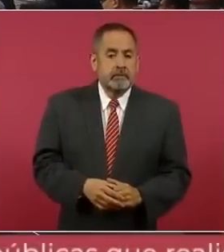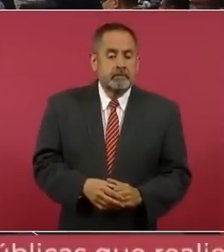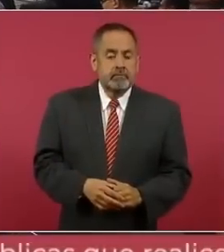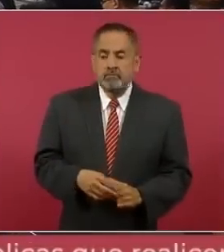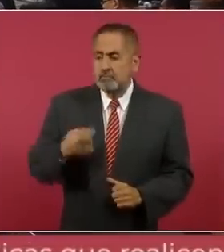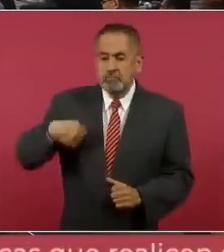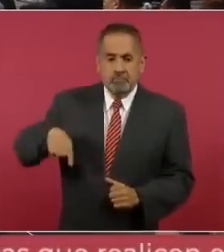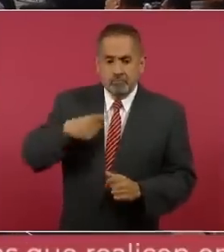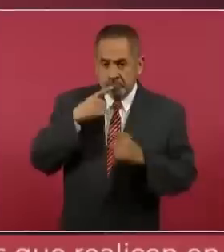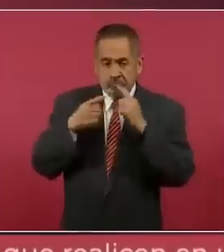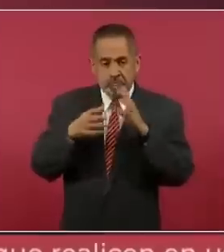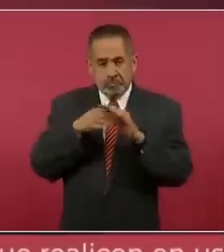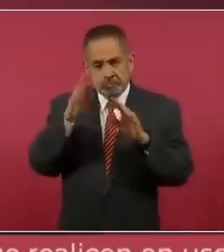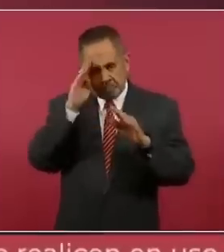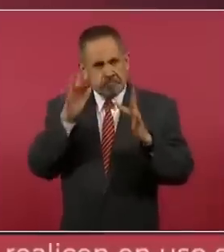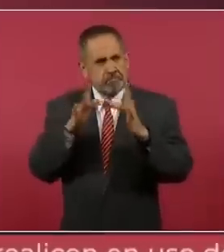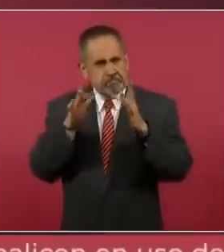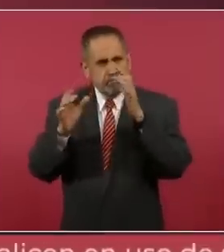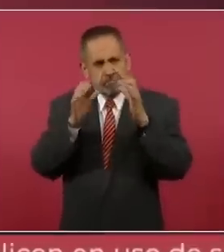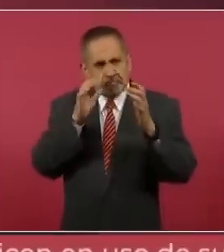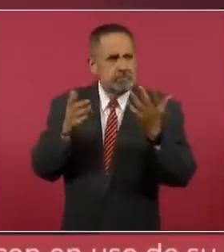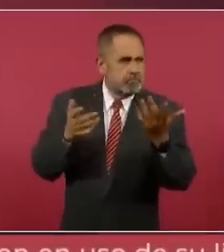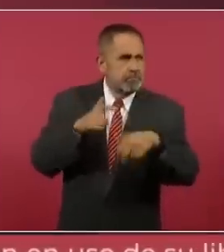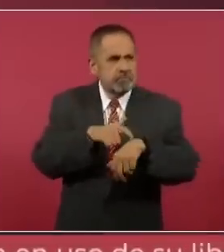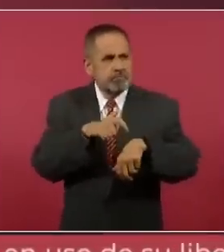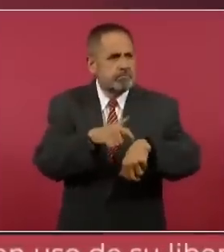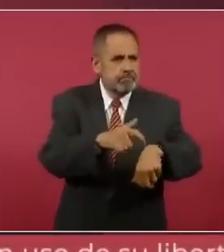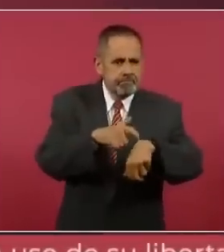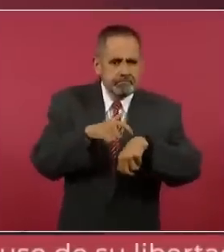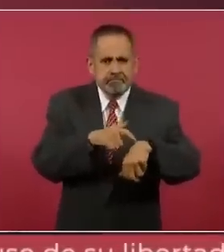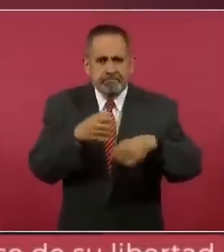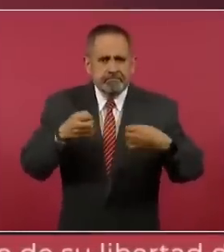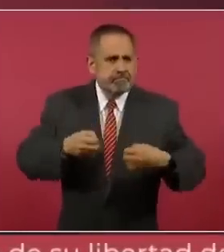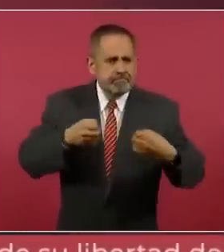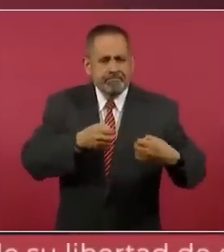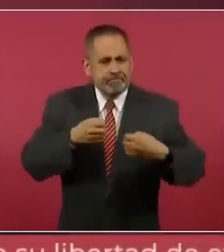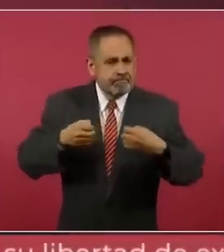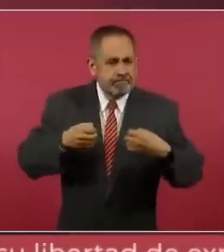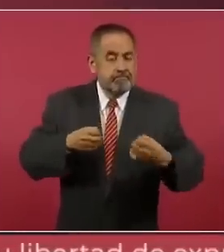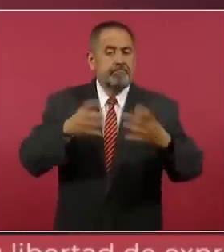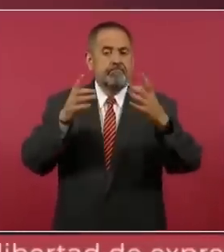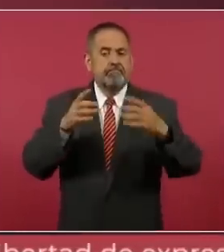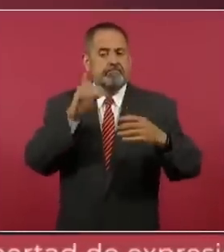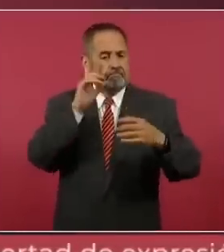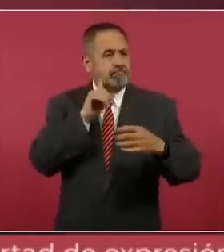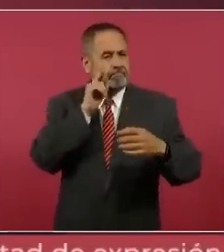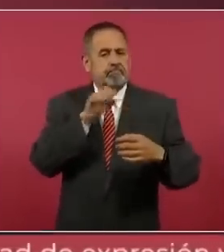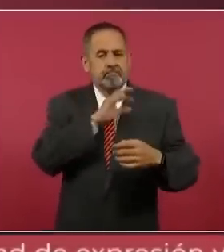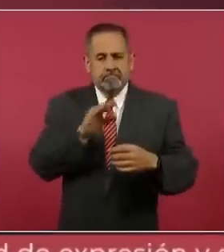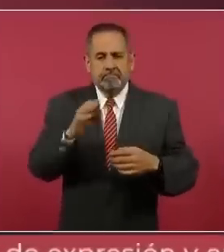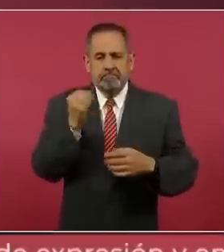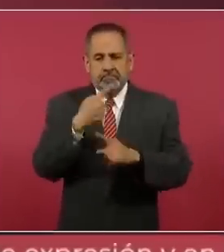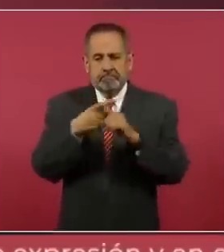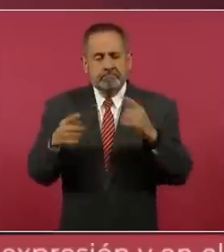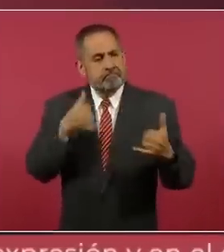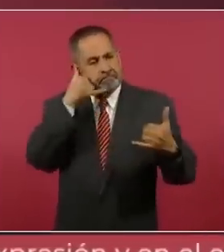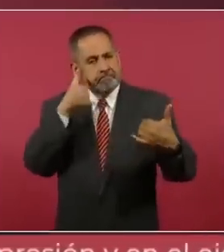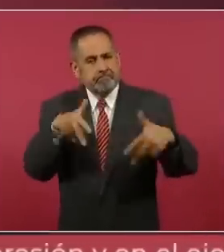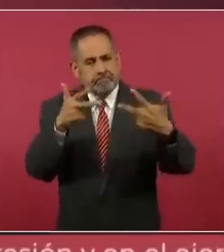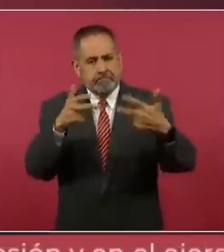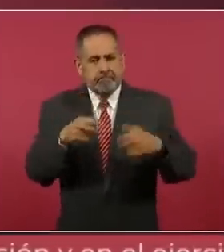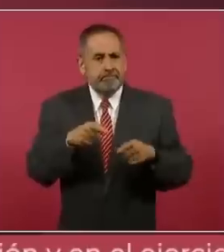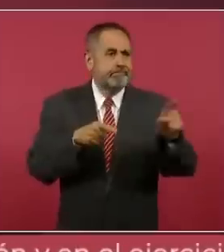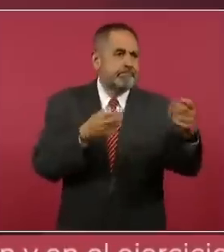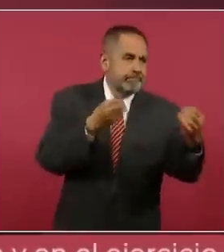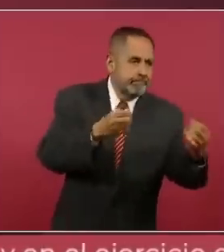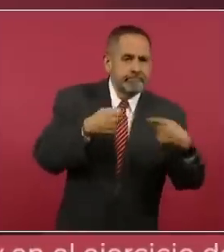Hemos estado buscando comunicarnos, pero no se había dado la posibilidad porque andábamos